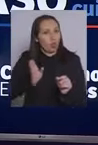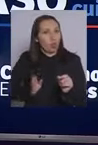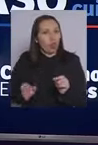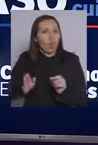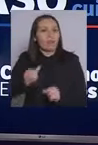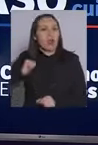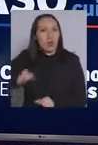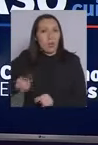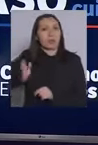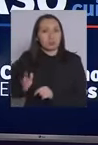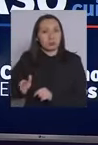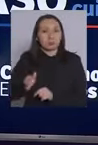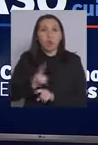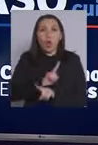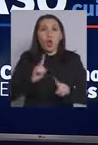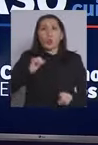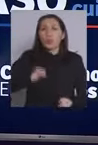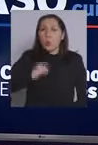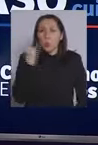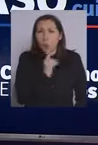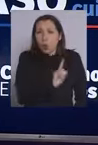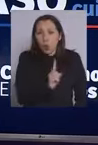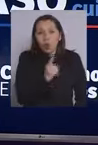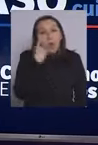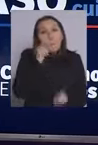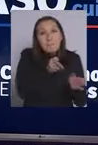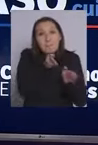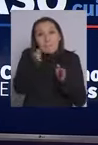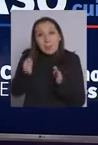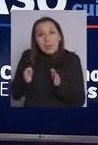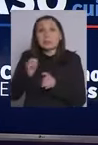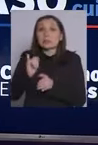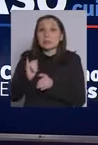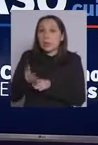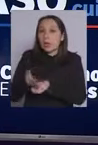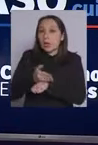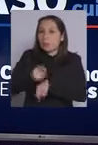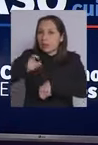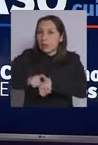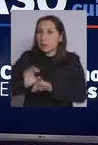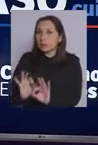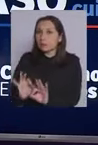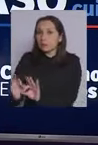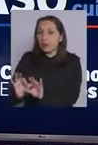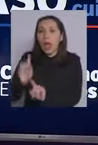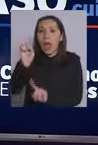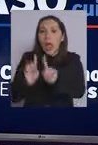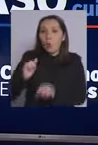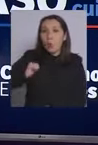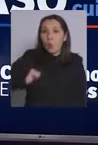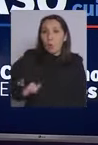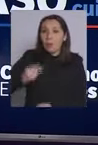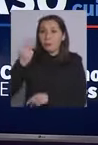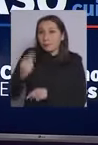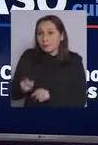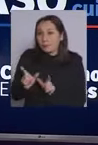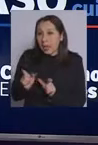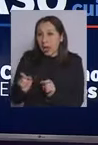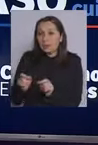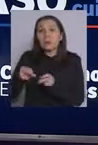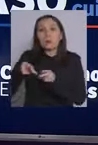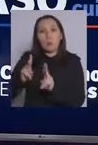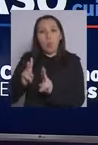si bien estas no son cirugías de urgencia, sí la oportuna atención de aquella cirugía oncológica